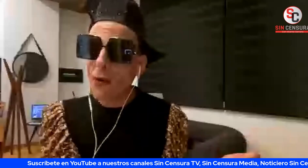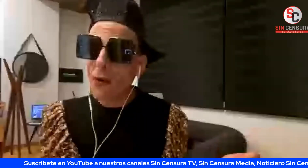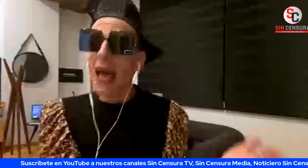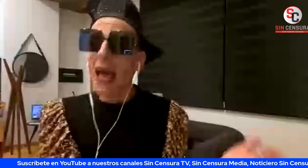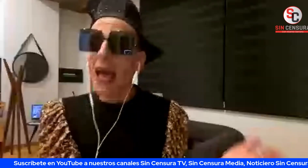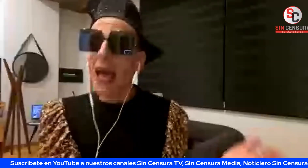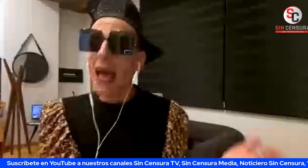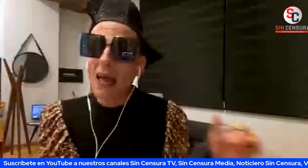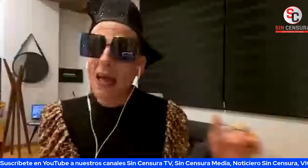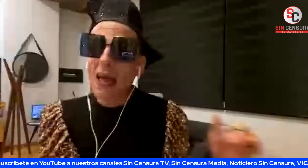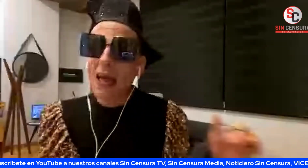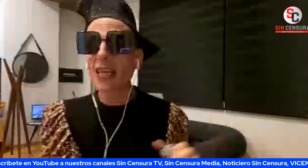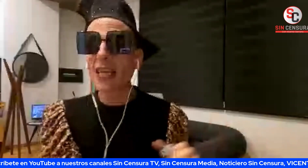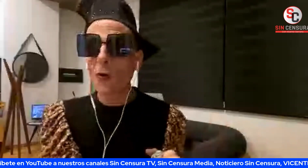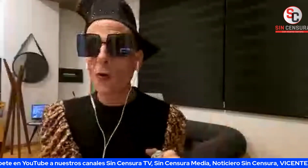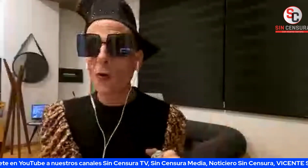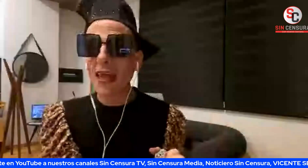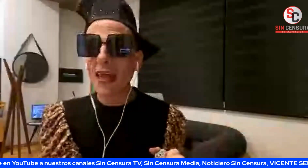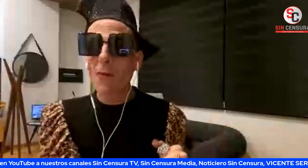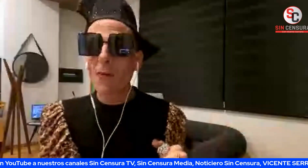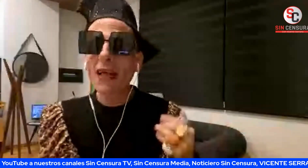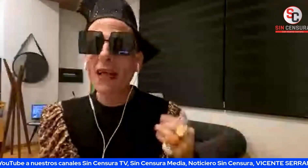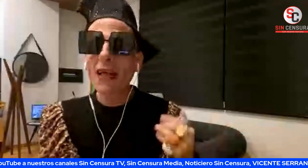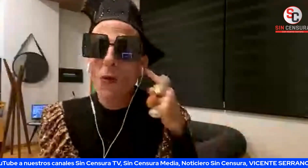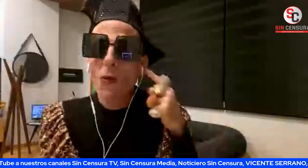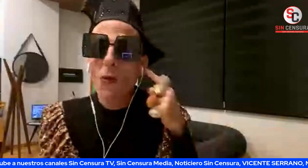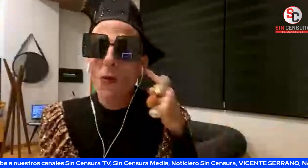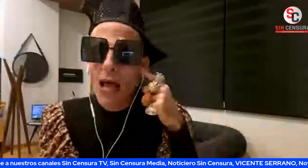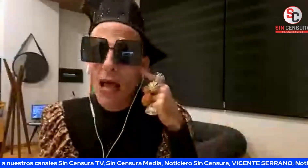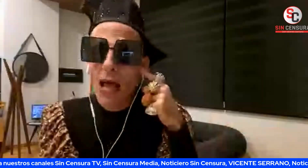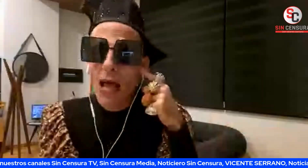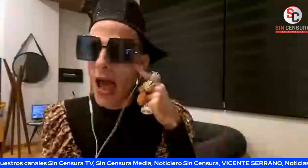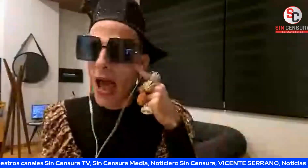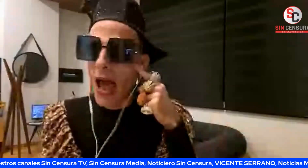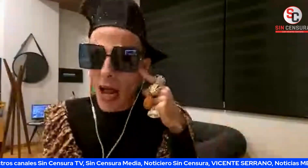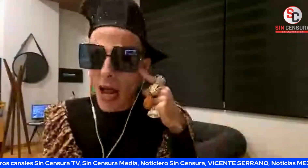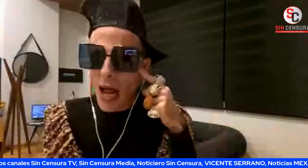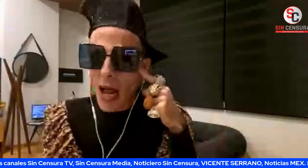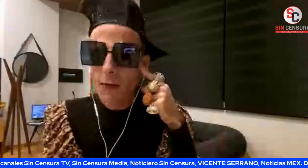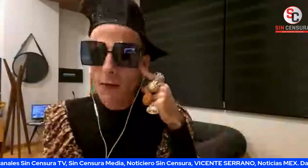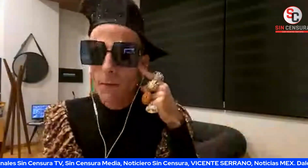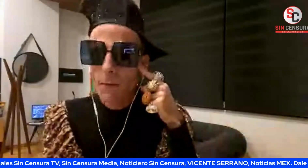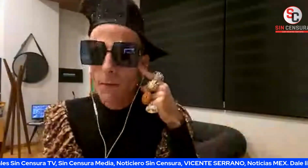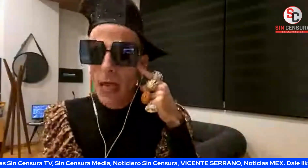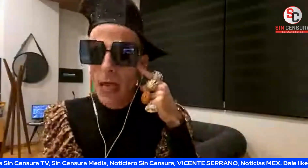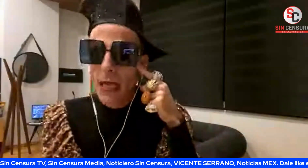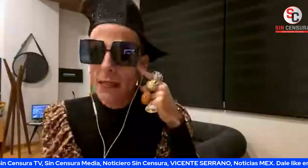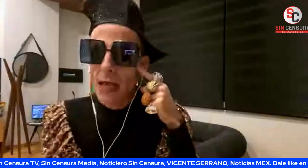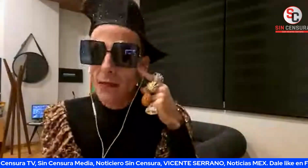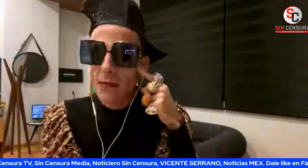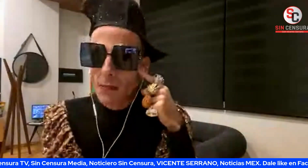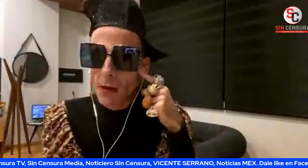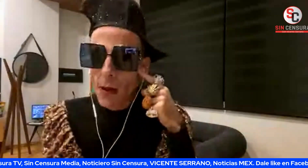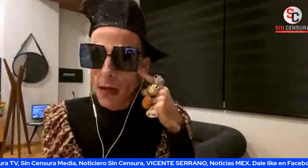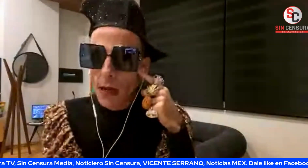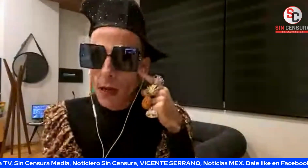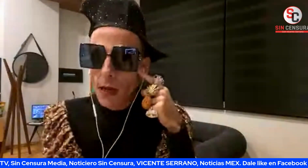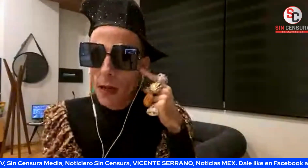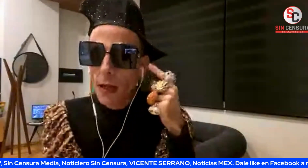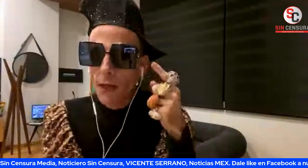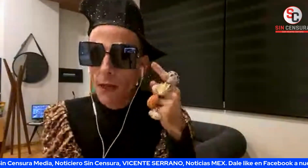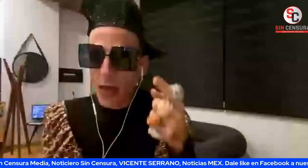poder tener así de bien el circulante, porque tampoco han captado estos Einsteins que si Andrés